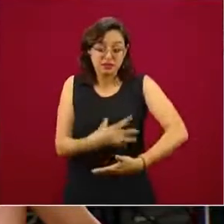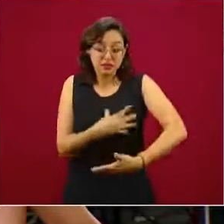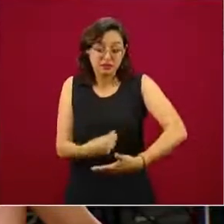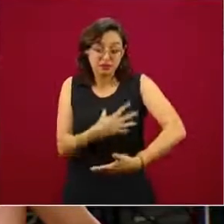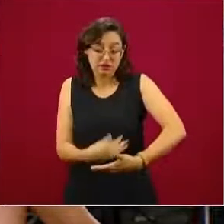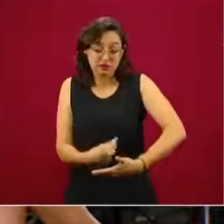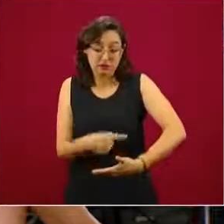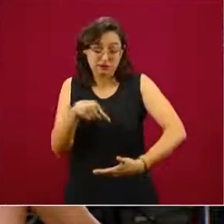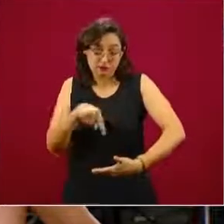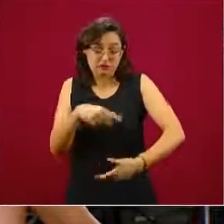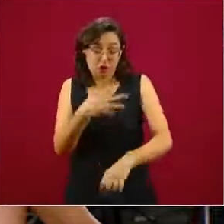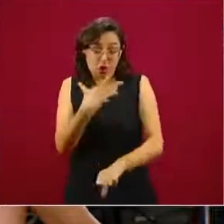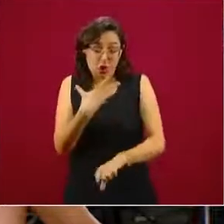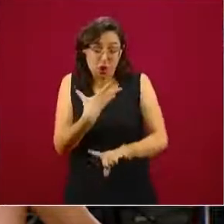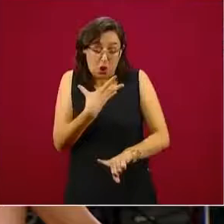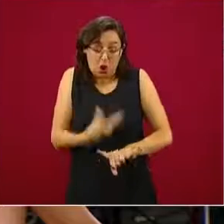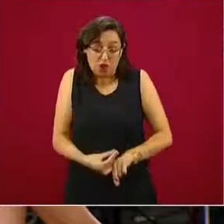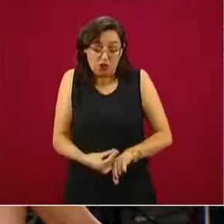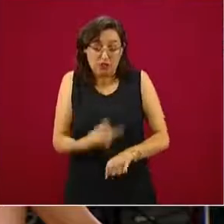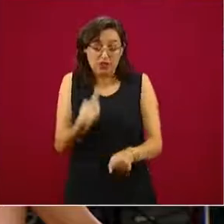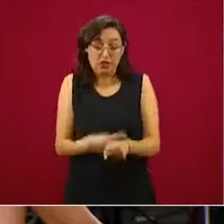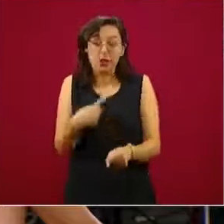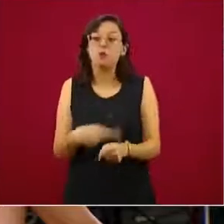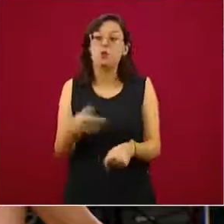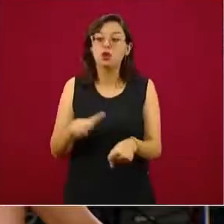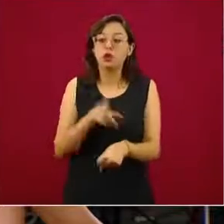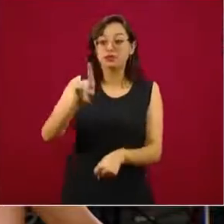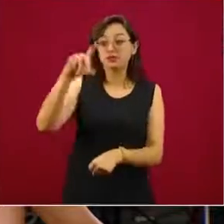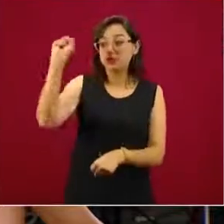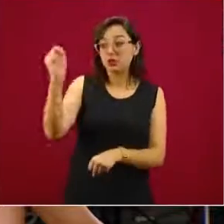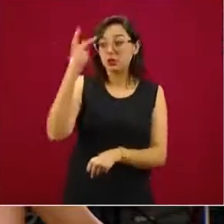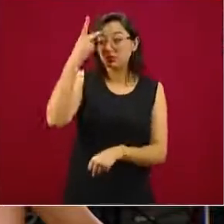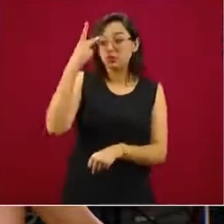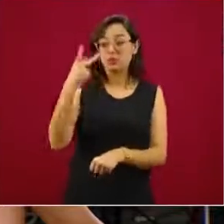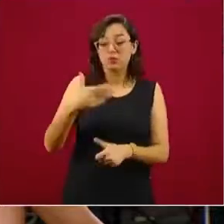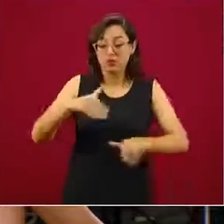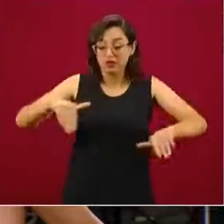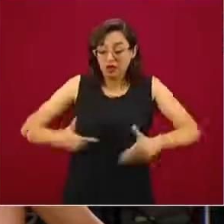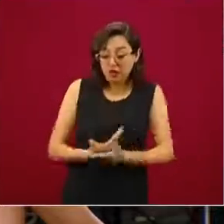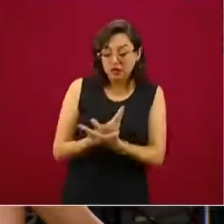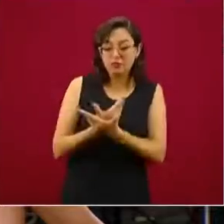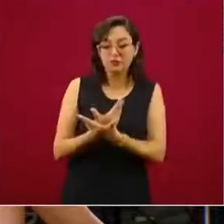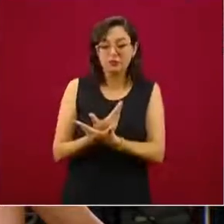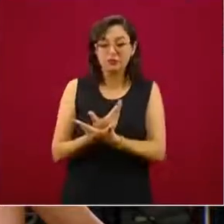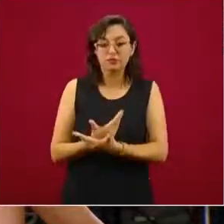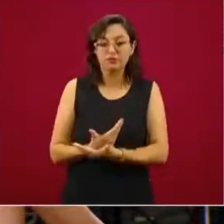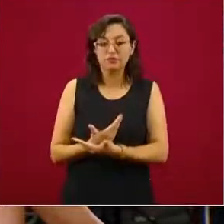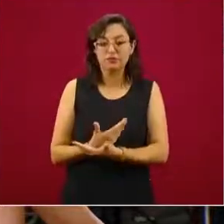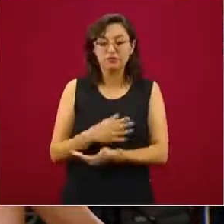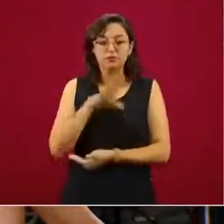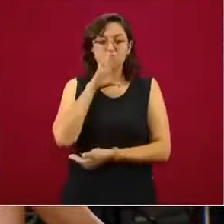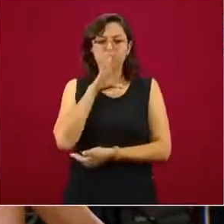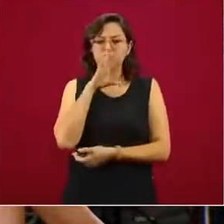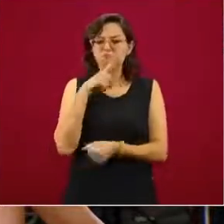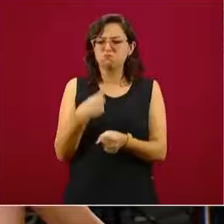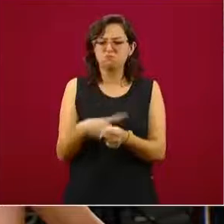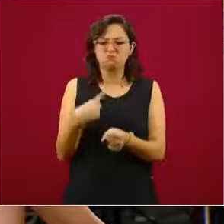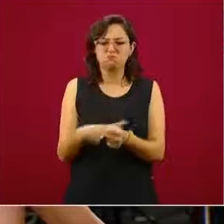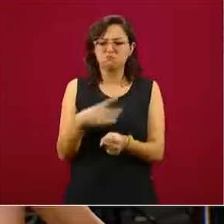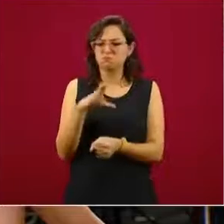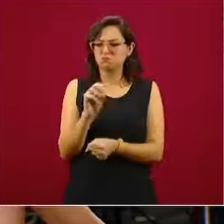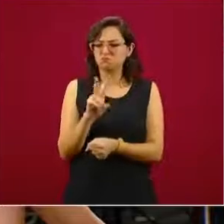en San Luis Potosí acerca de un recién nacido que pues su mamá no era portadora, no es portadora